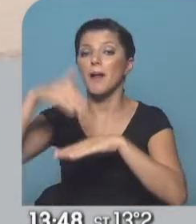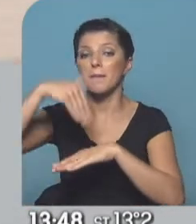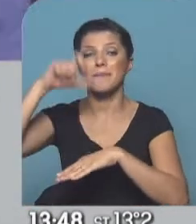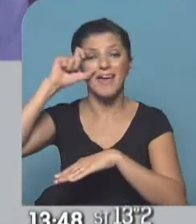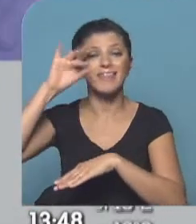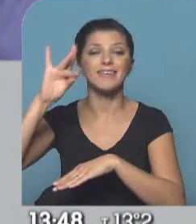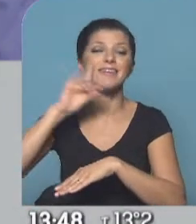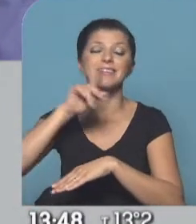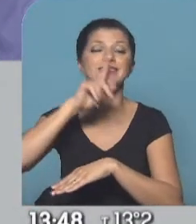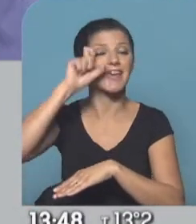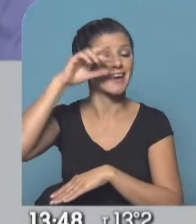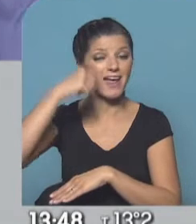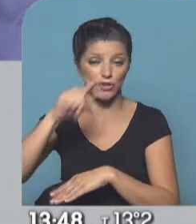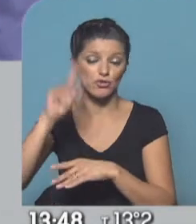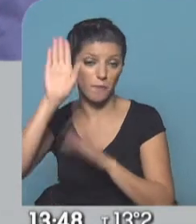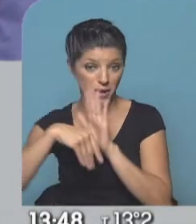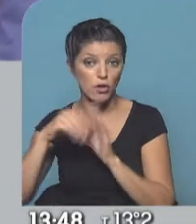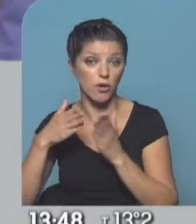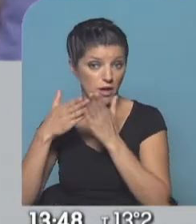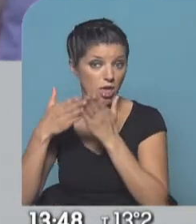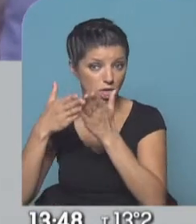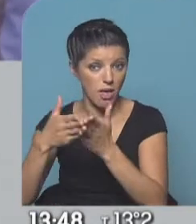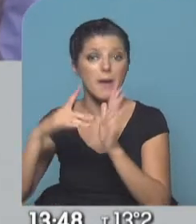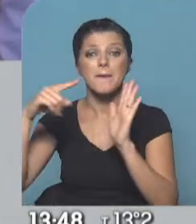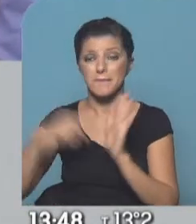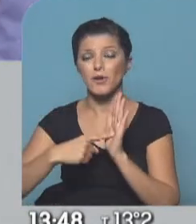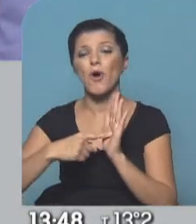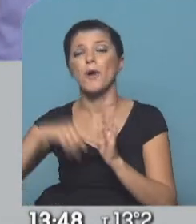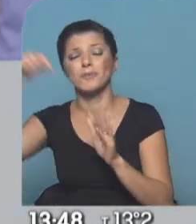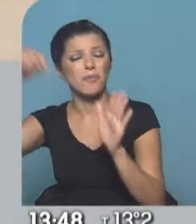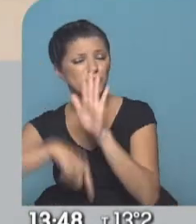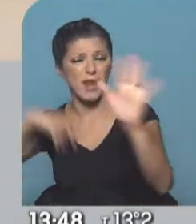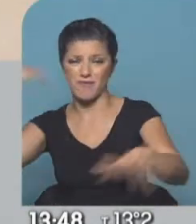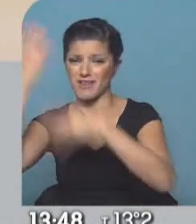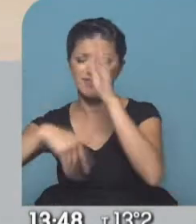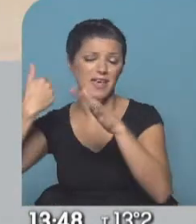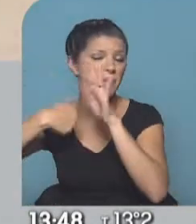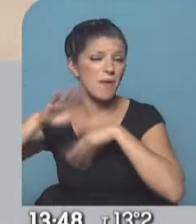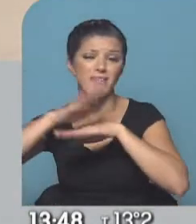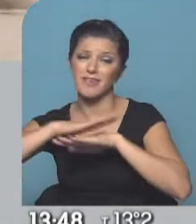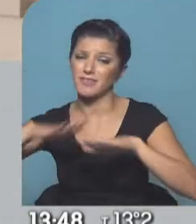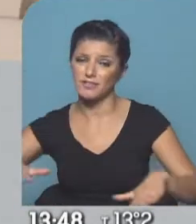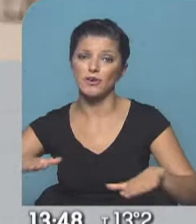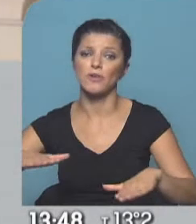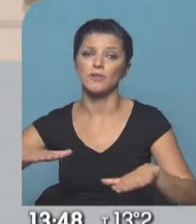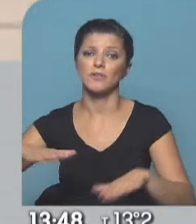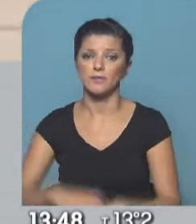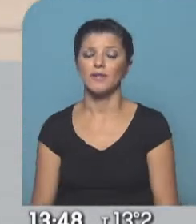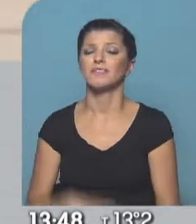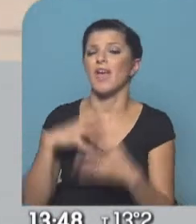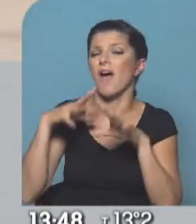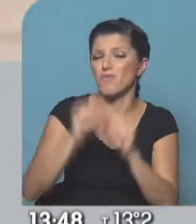aumento, según el ACNUR, de violencia, y sobre todo niños que están siendo víctimas de violaciones,